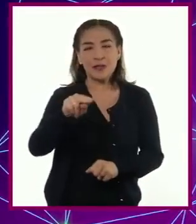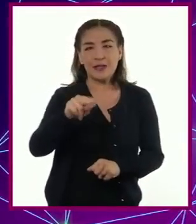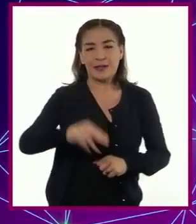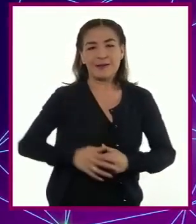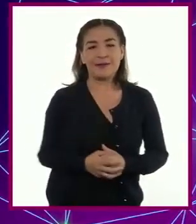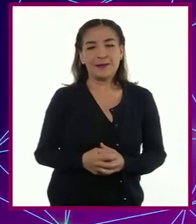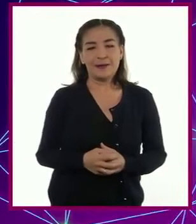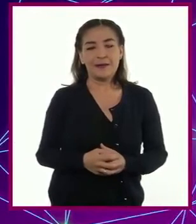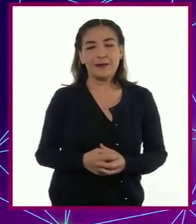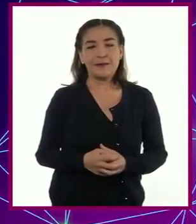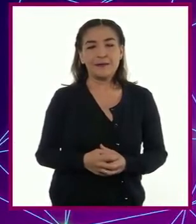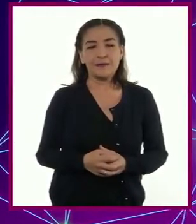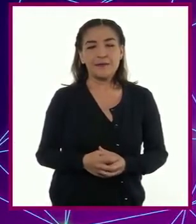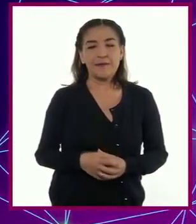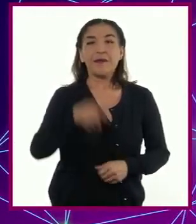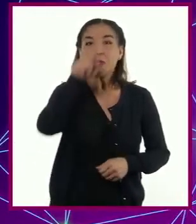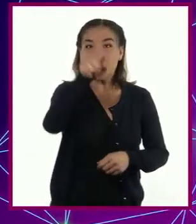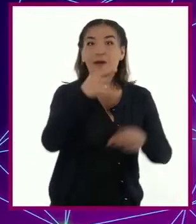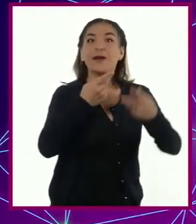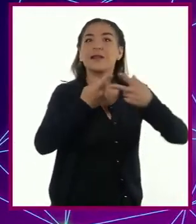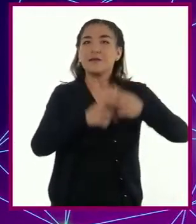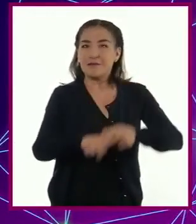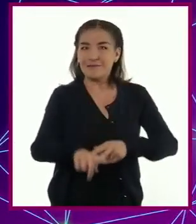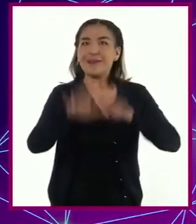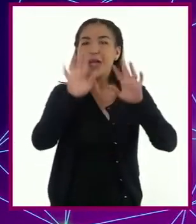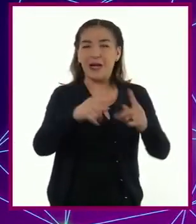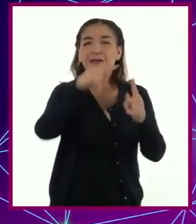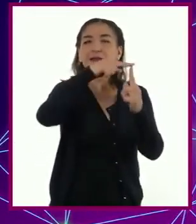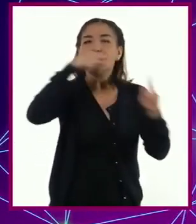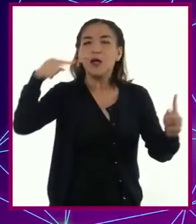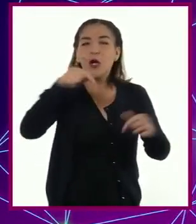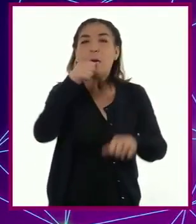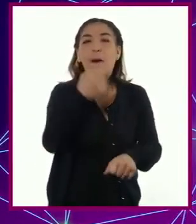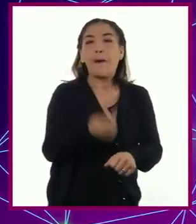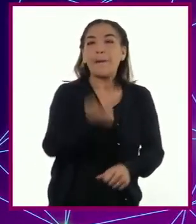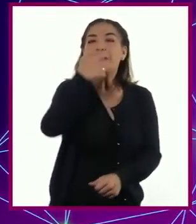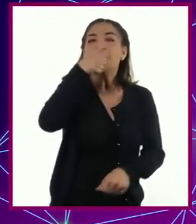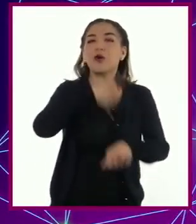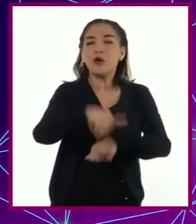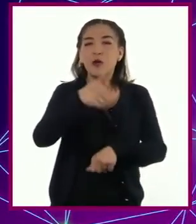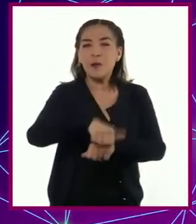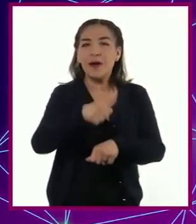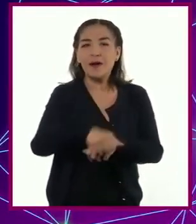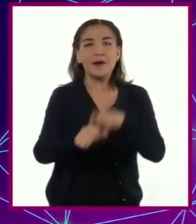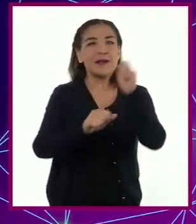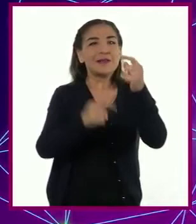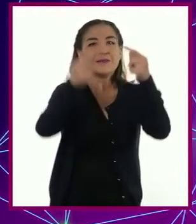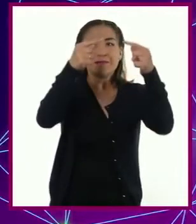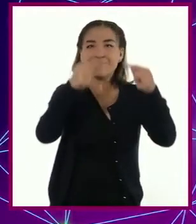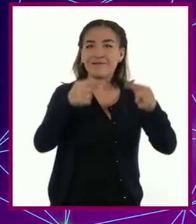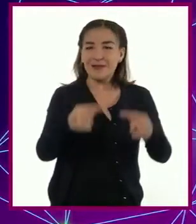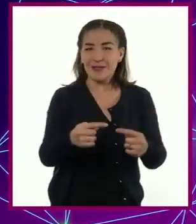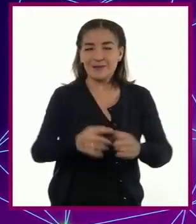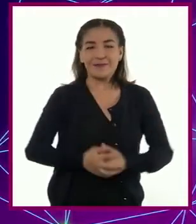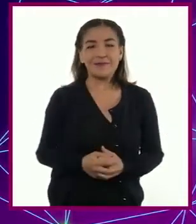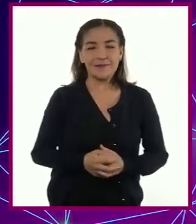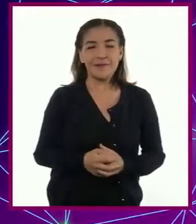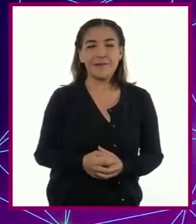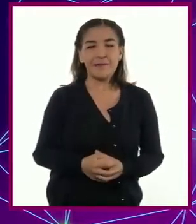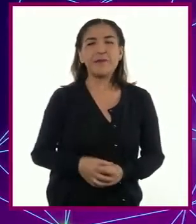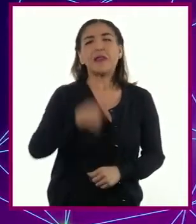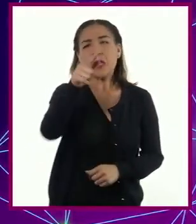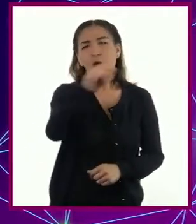980. Comiencen a dividirlo por los primeros números primos. ¿Es